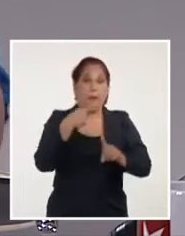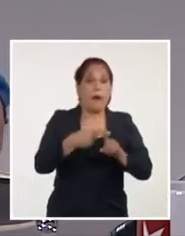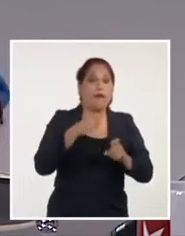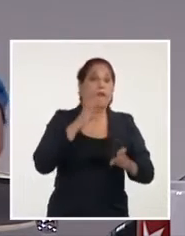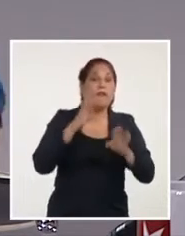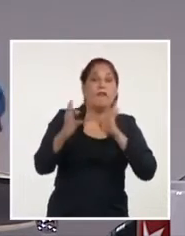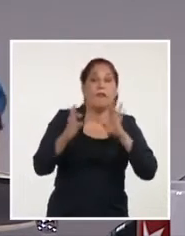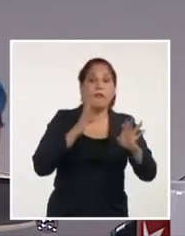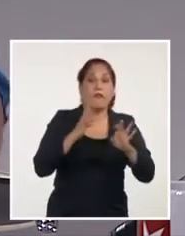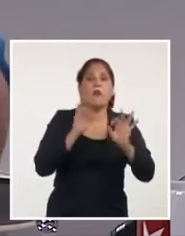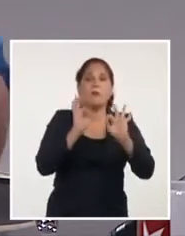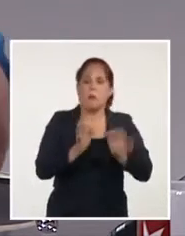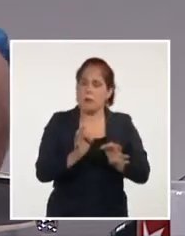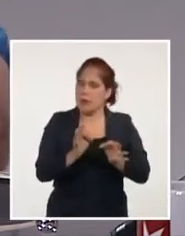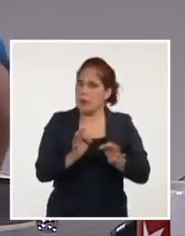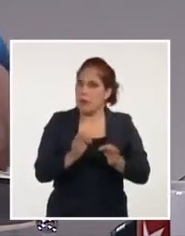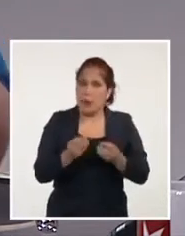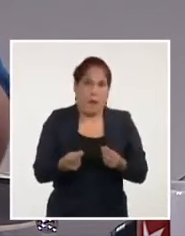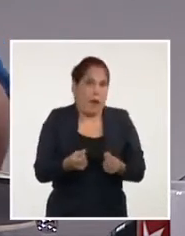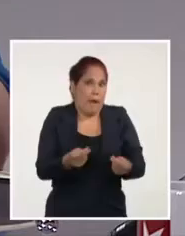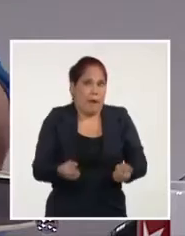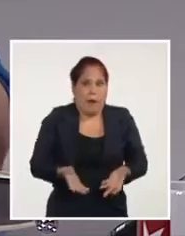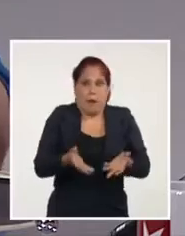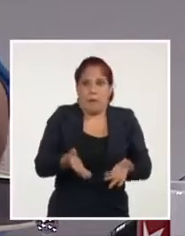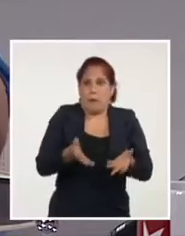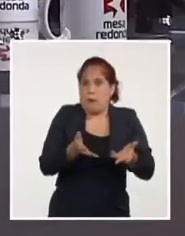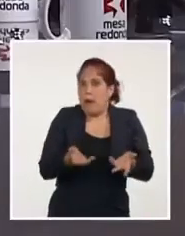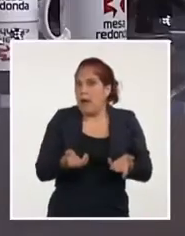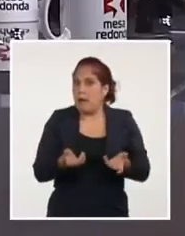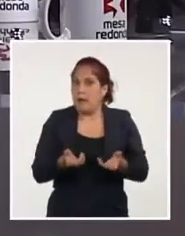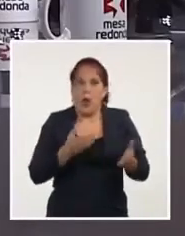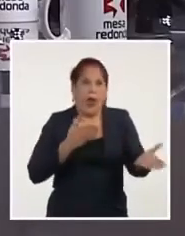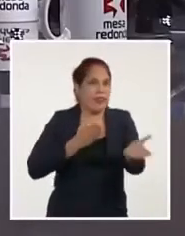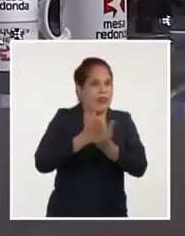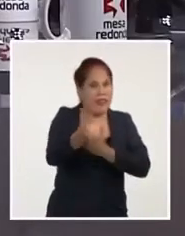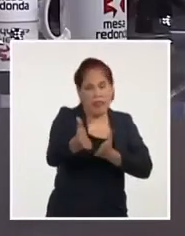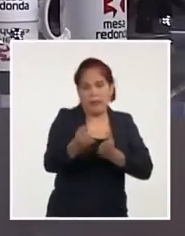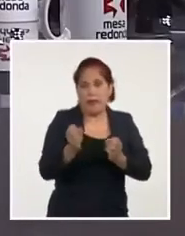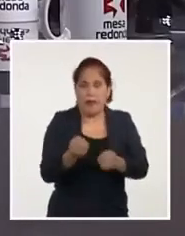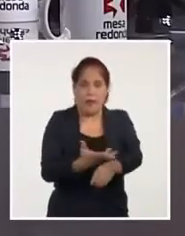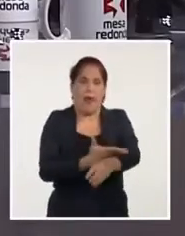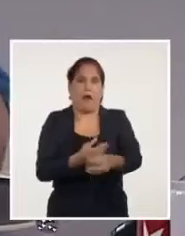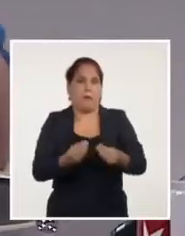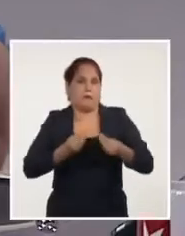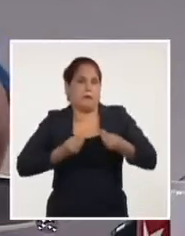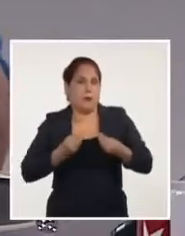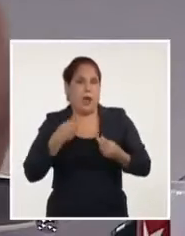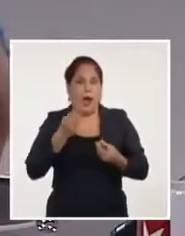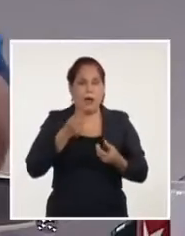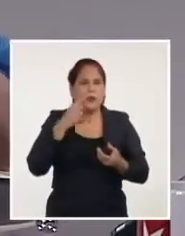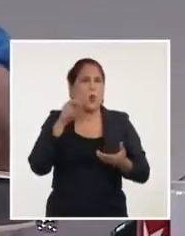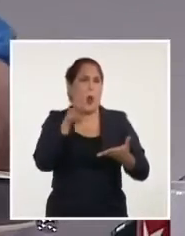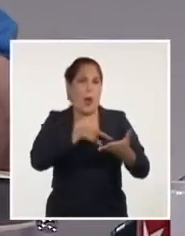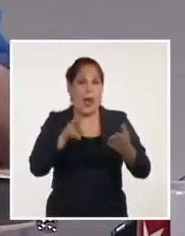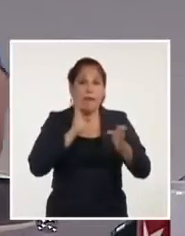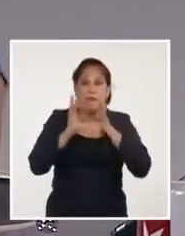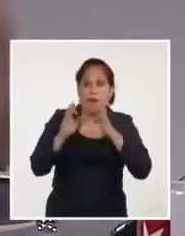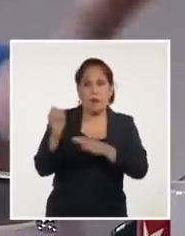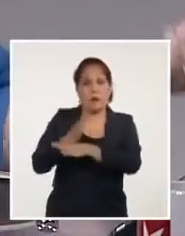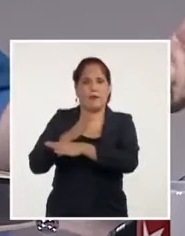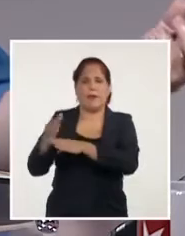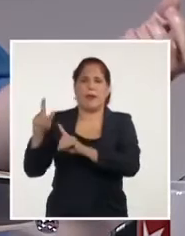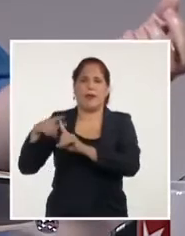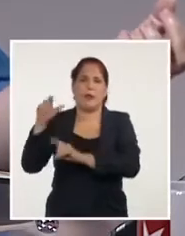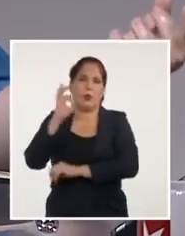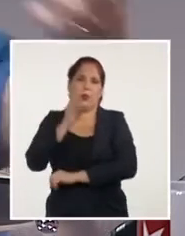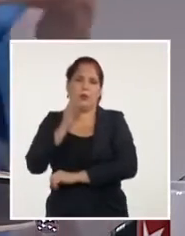de eso, del calentamiento, de generar las directas con esto, emoción, de que tú estás ahí, entonces estás en tu burbuja y te crees que